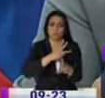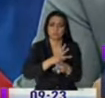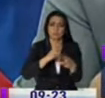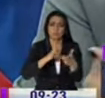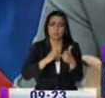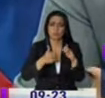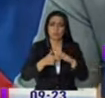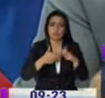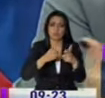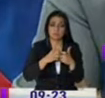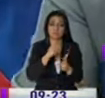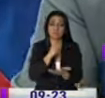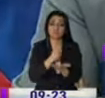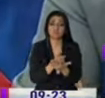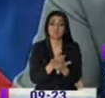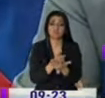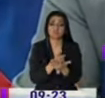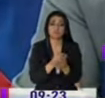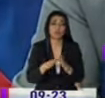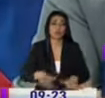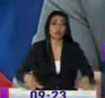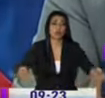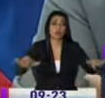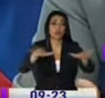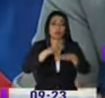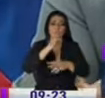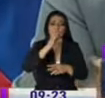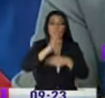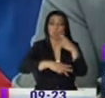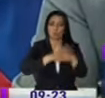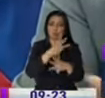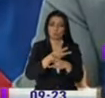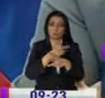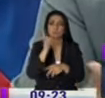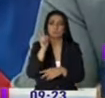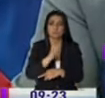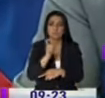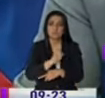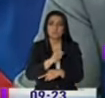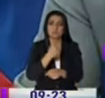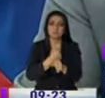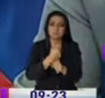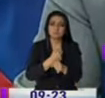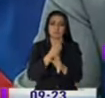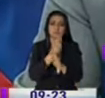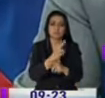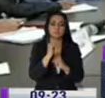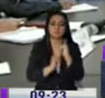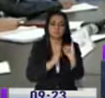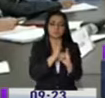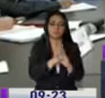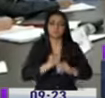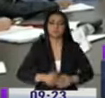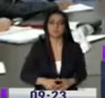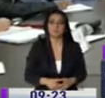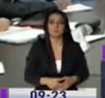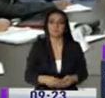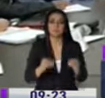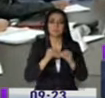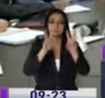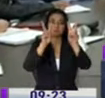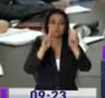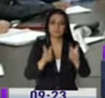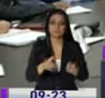Es un flagelo supranacional y por lo tanto requiere una respuesta internacional. Entre otros temas,